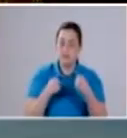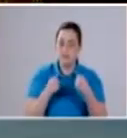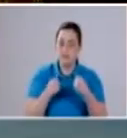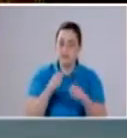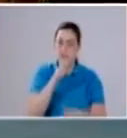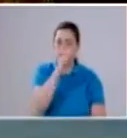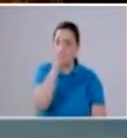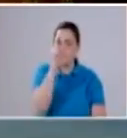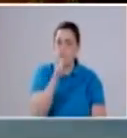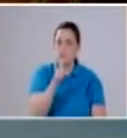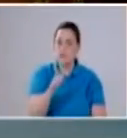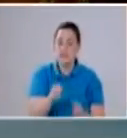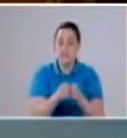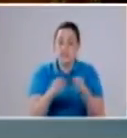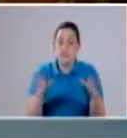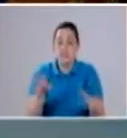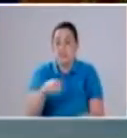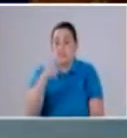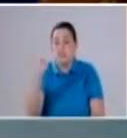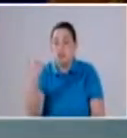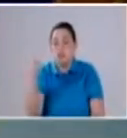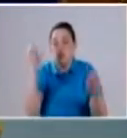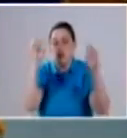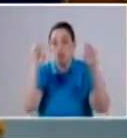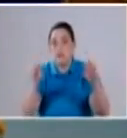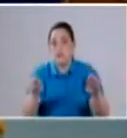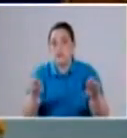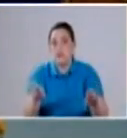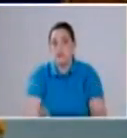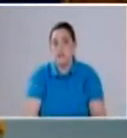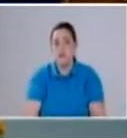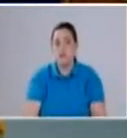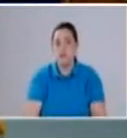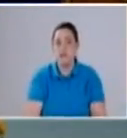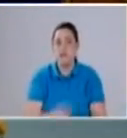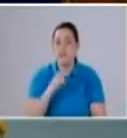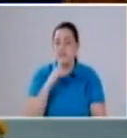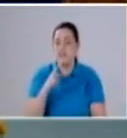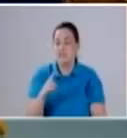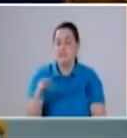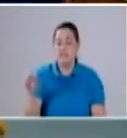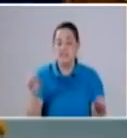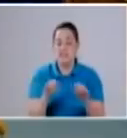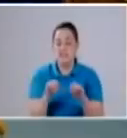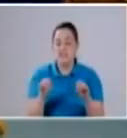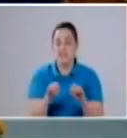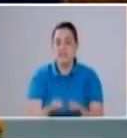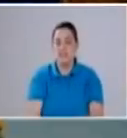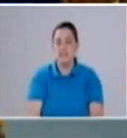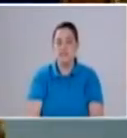sin que el otro, si le ponemos el cono del silencio de Maxwell Smart,